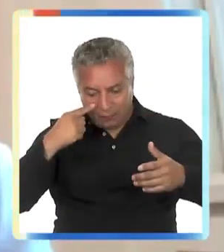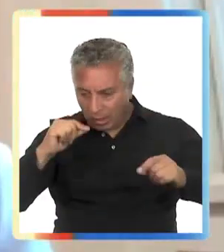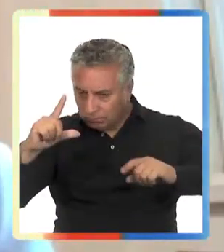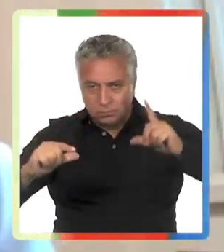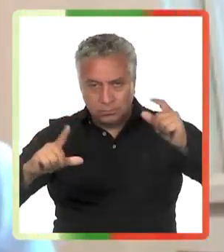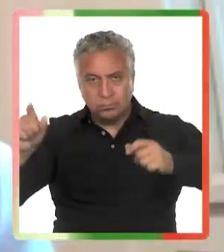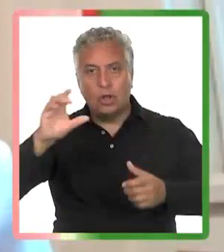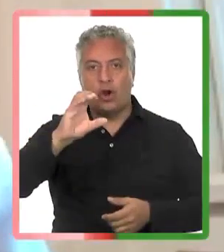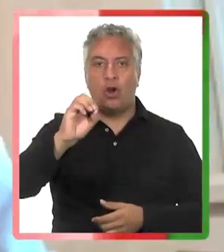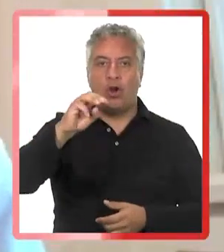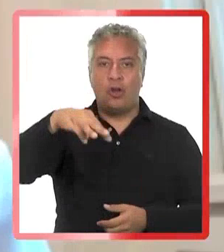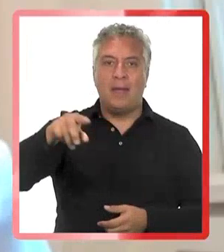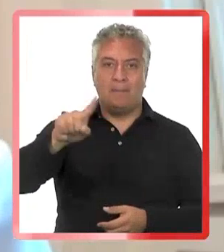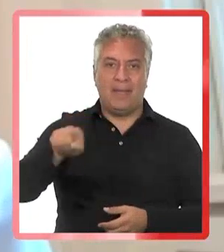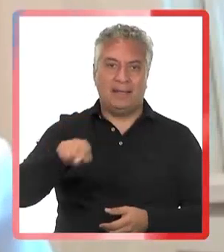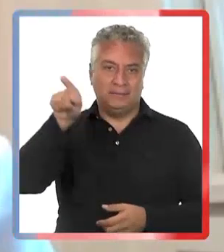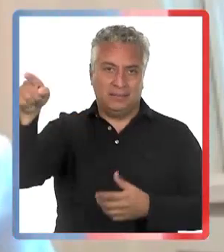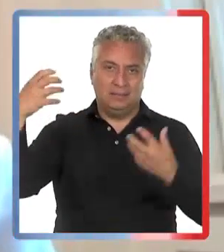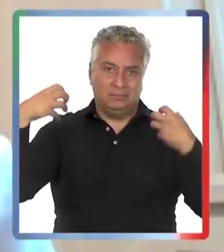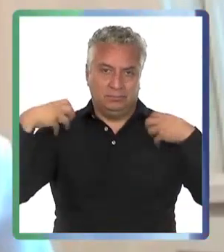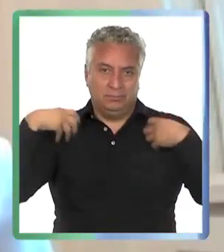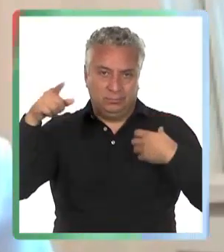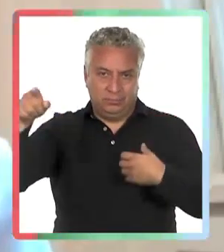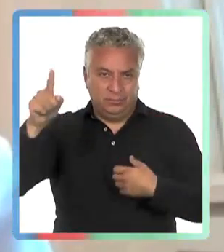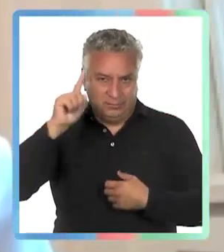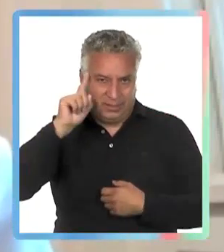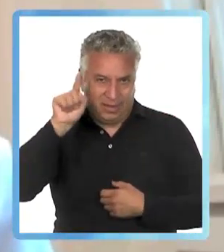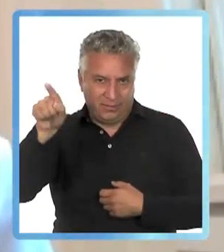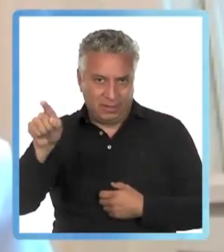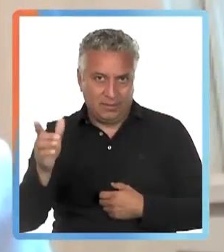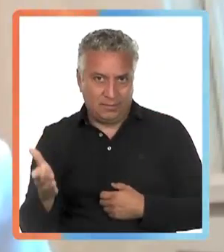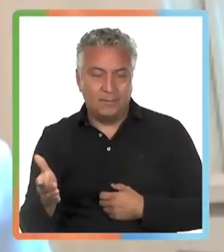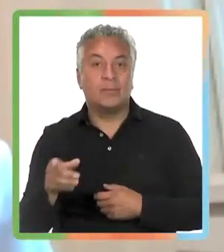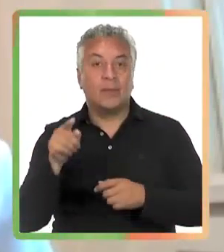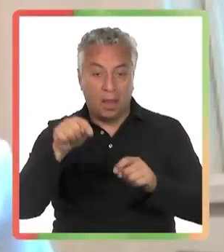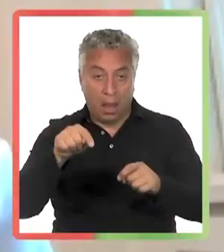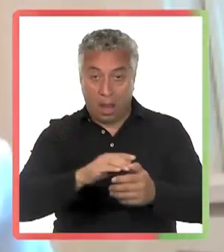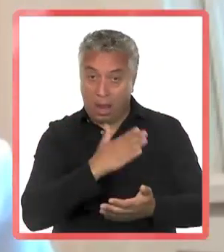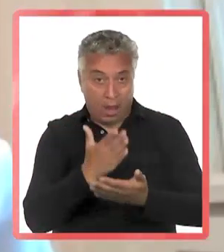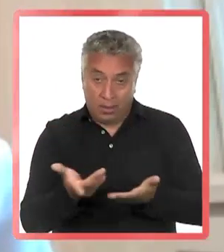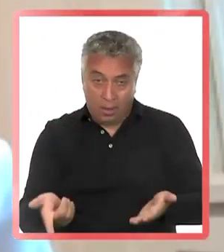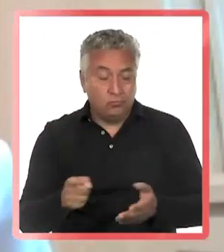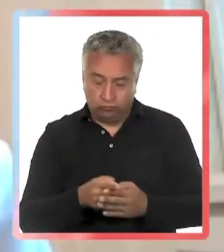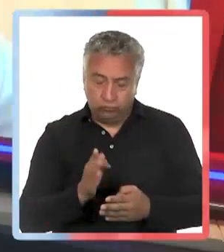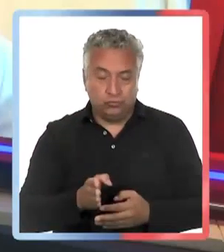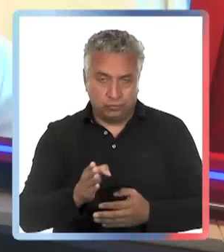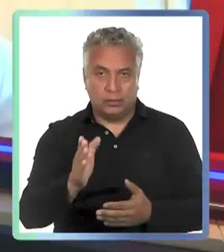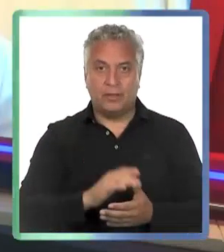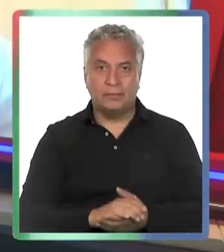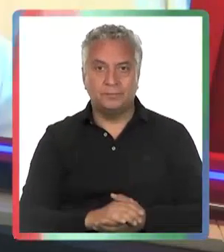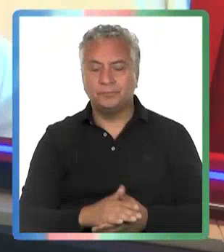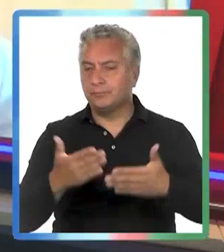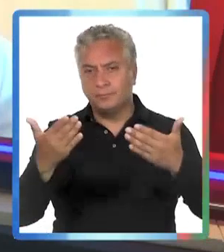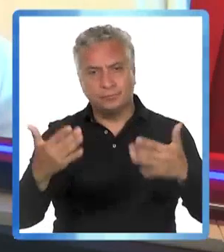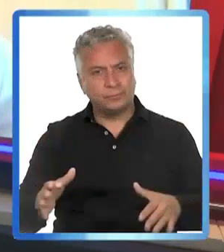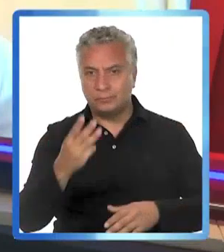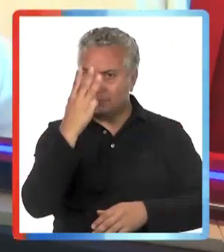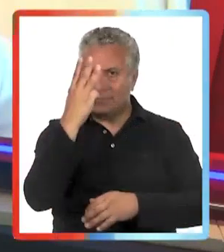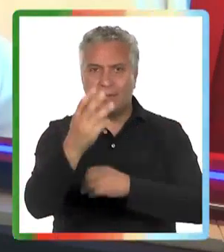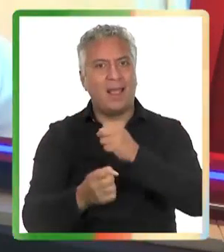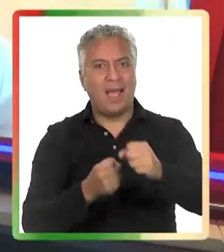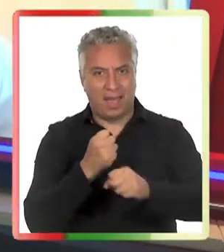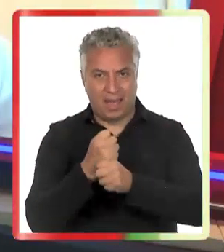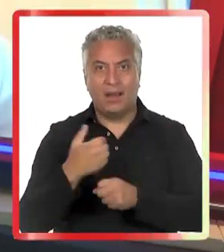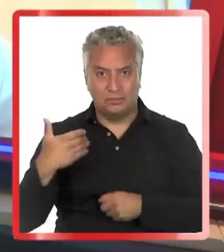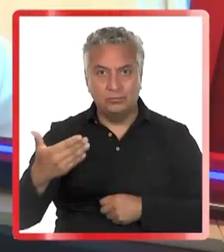basada en varios parámetros, pero para nosotros el cuidado tiene que seguir siendo el mismo que tenemos hasta el momento. Hemos pasado prácticamente